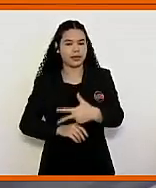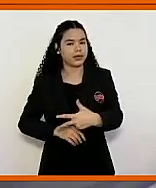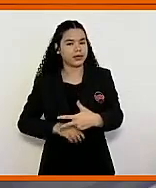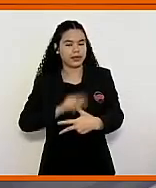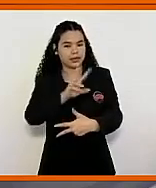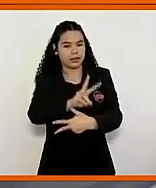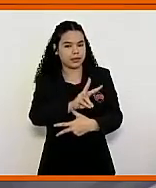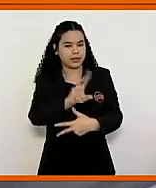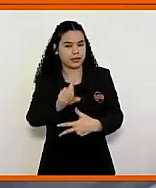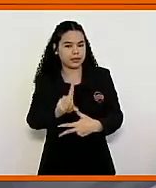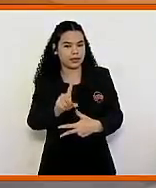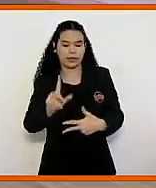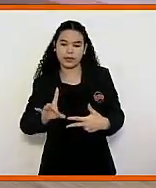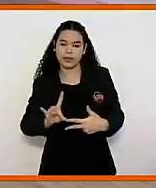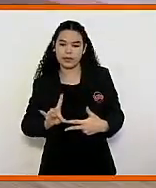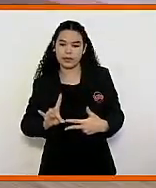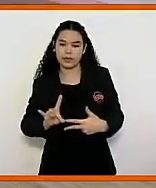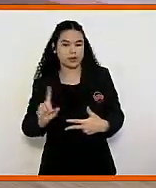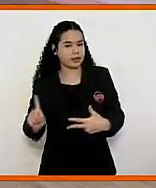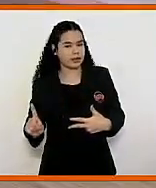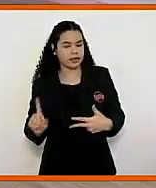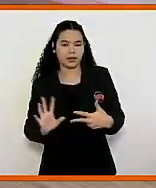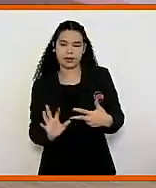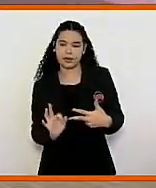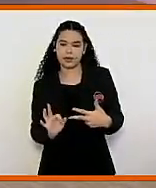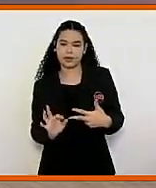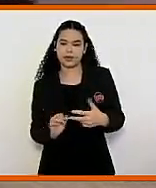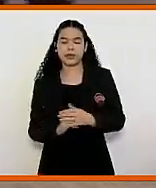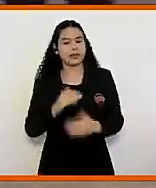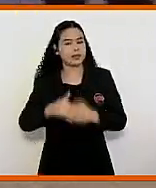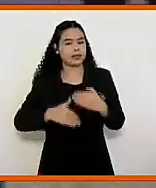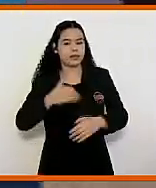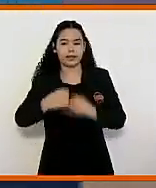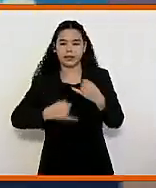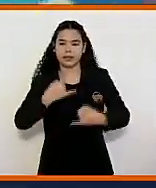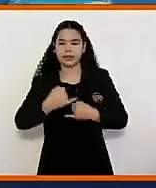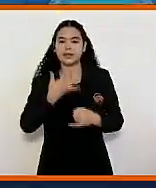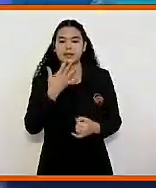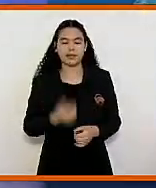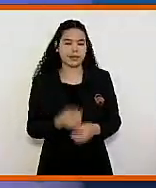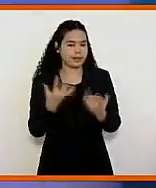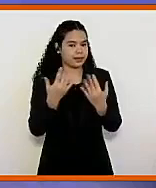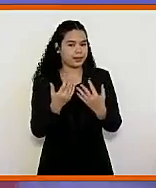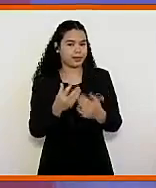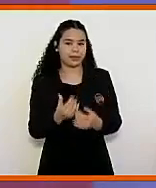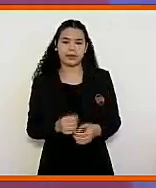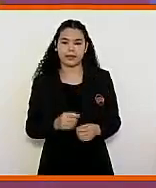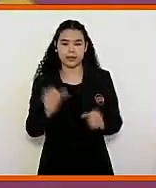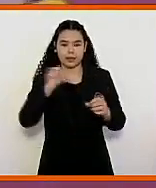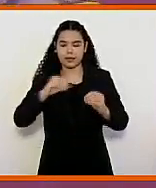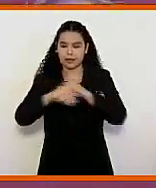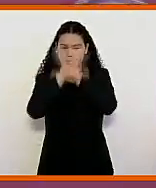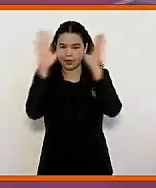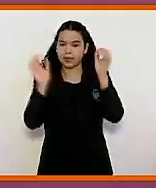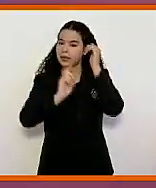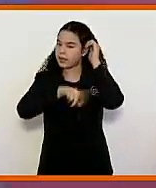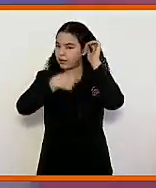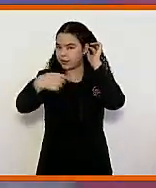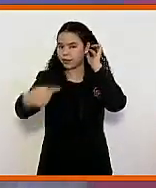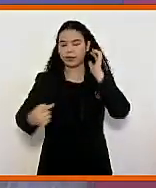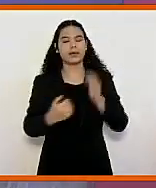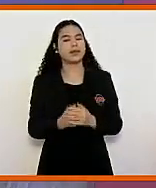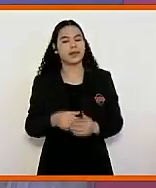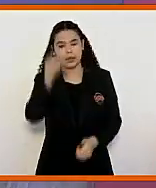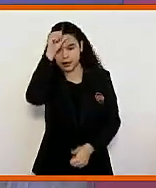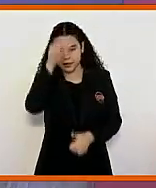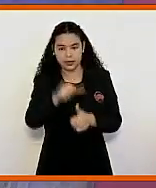21, 81 y 19. Continuamos con nuestro juego favorito y el más esperado de la mañana de diaria. Recuerda que es